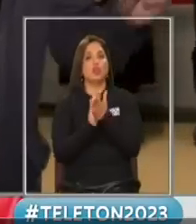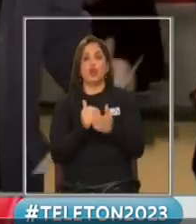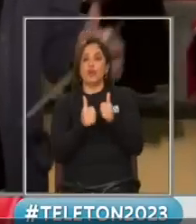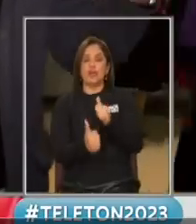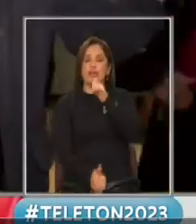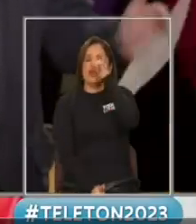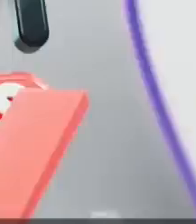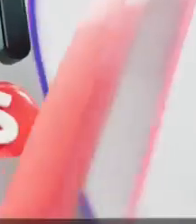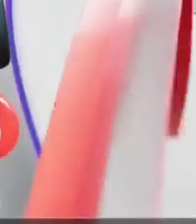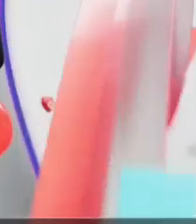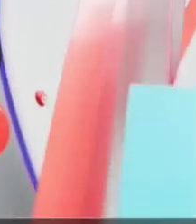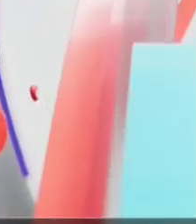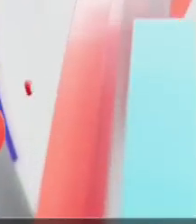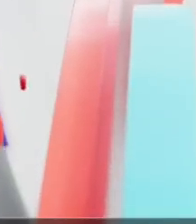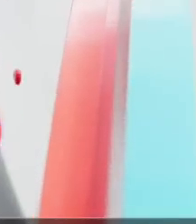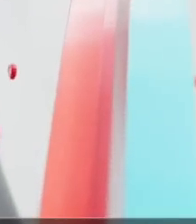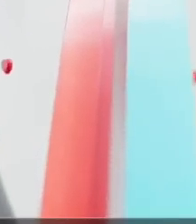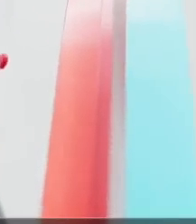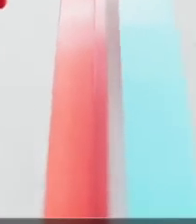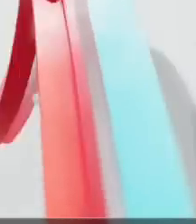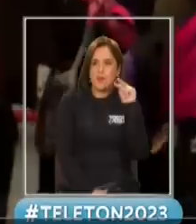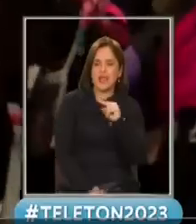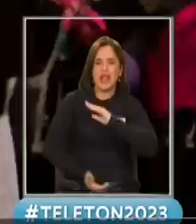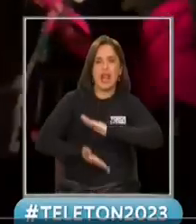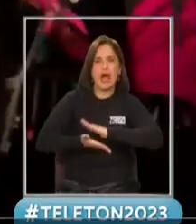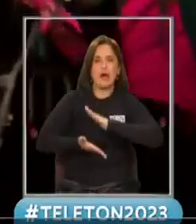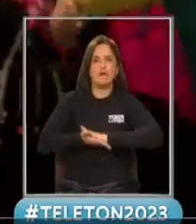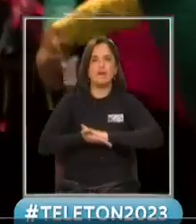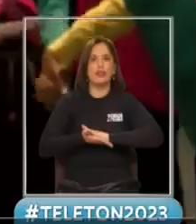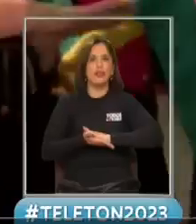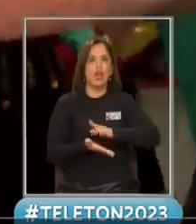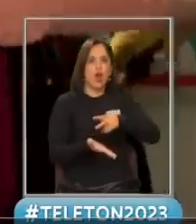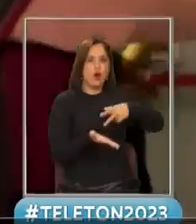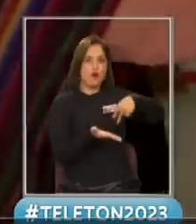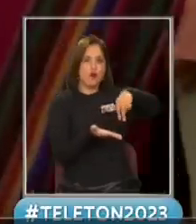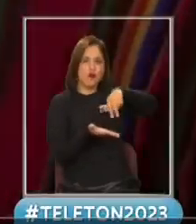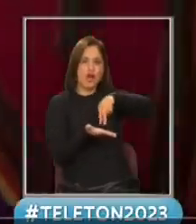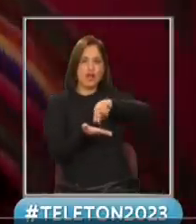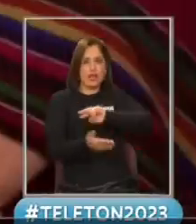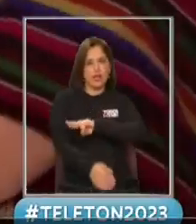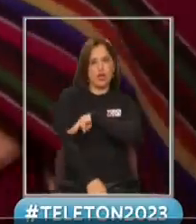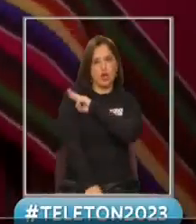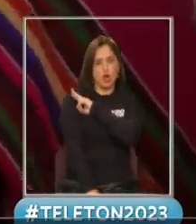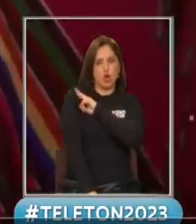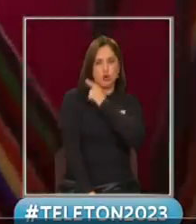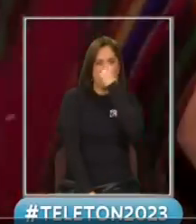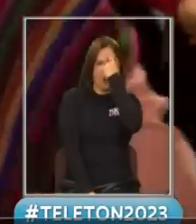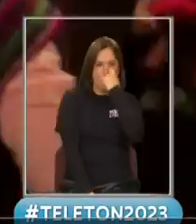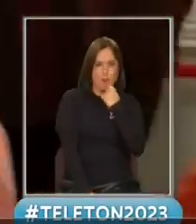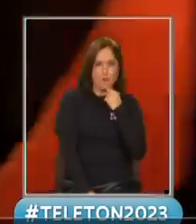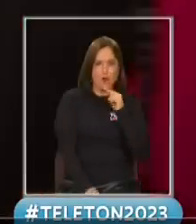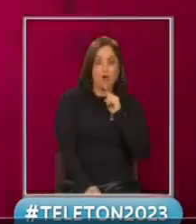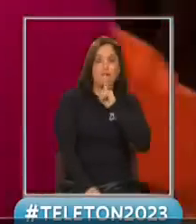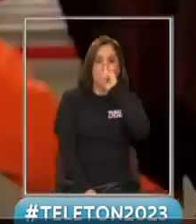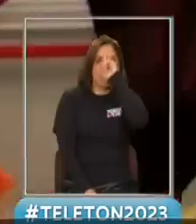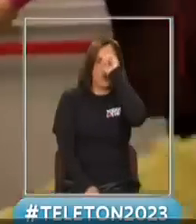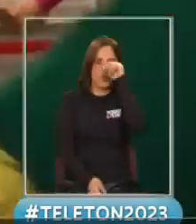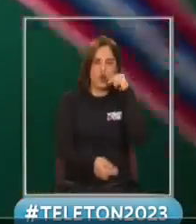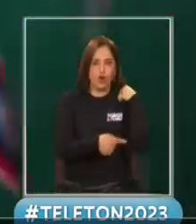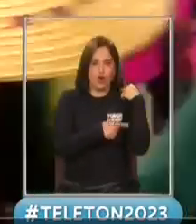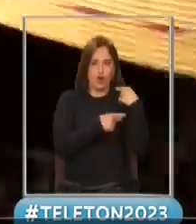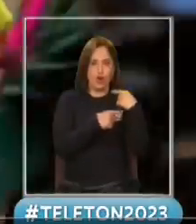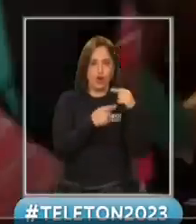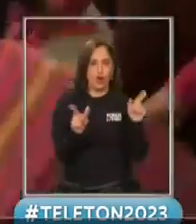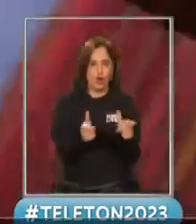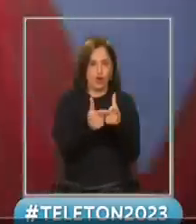más glorioso que nunca. Mira el ánimo que tenemos en la fiesta acá con los bailes andinos del grupo Kirki Guaira, bailes andinos